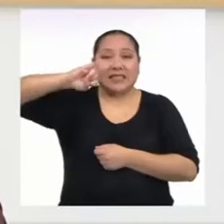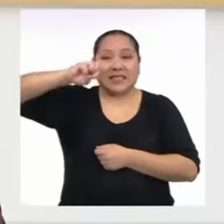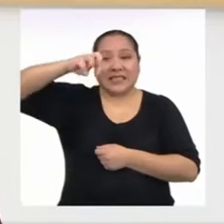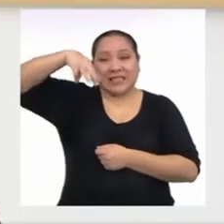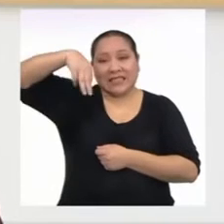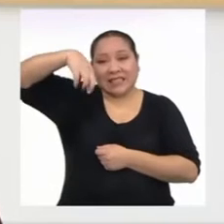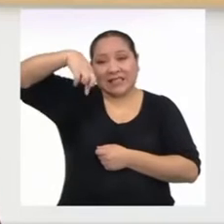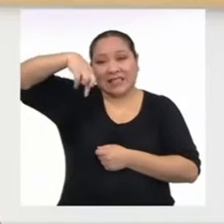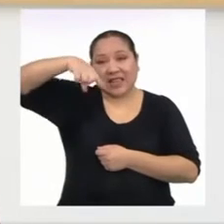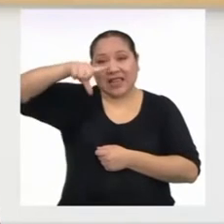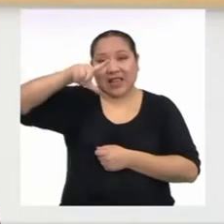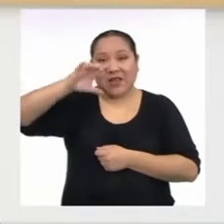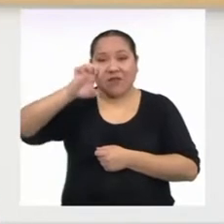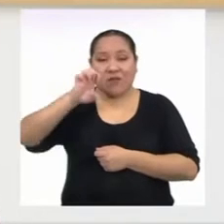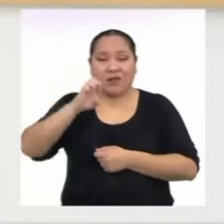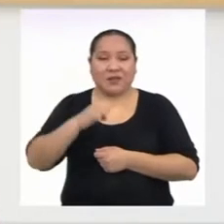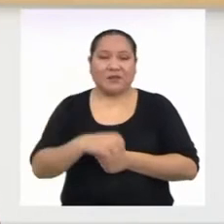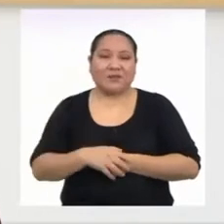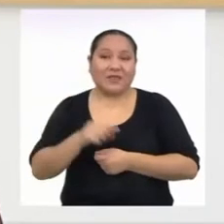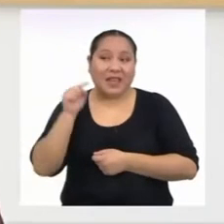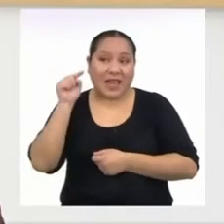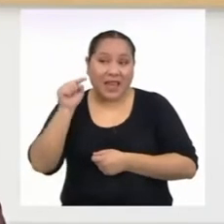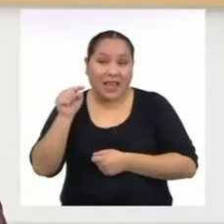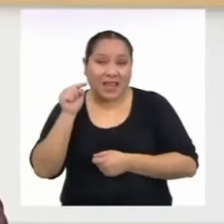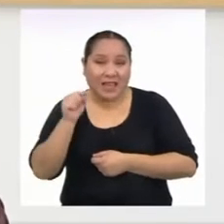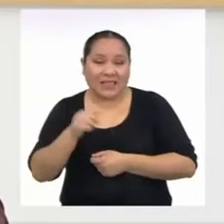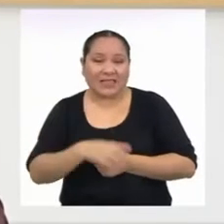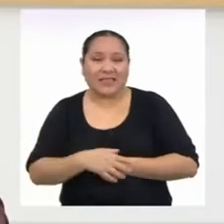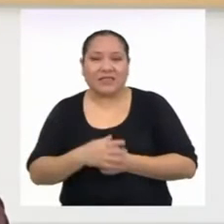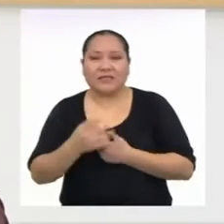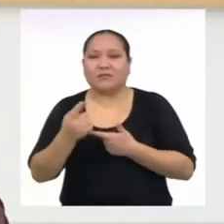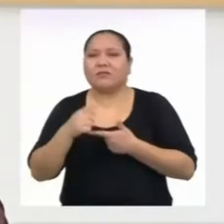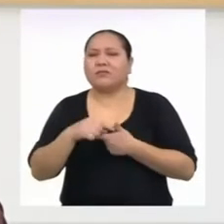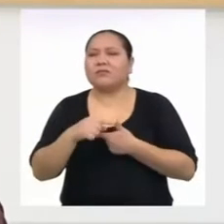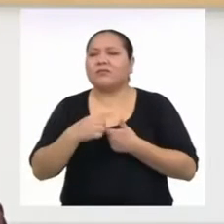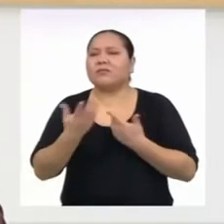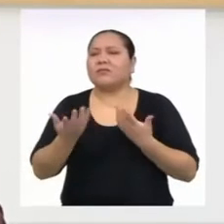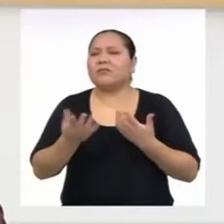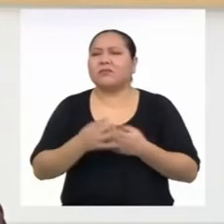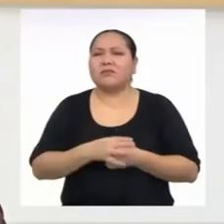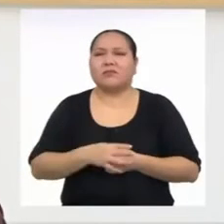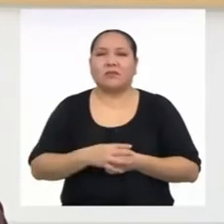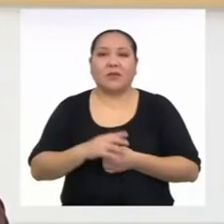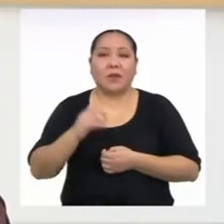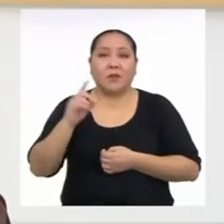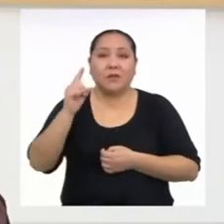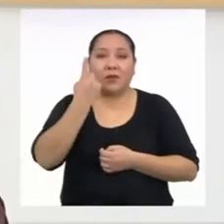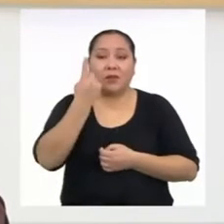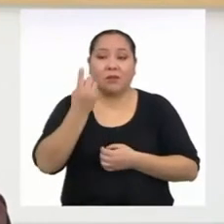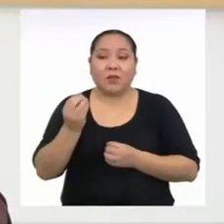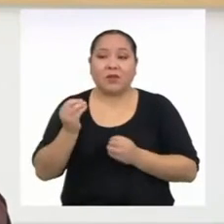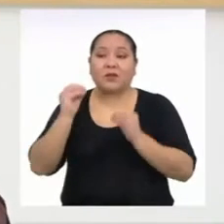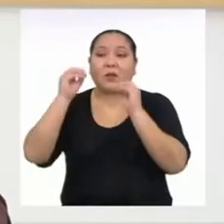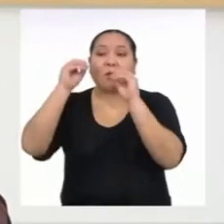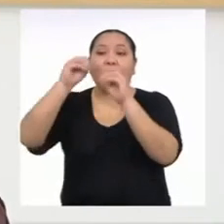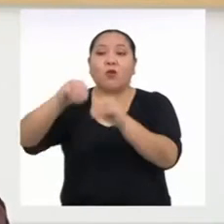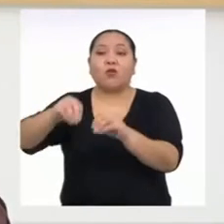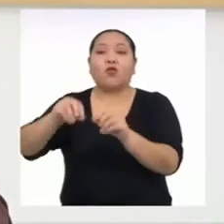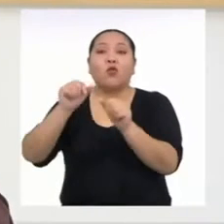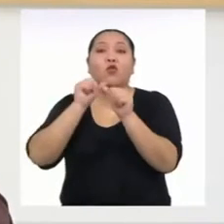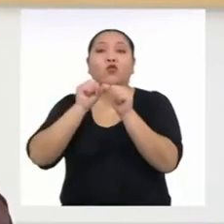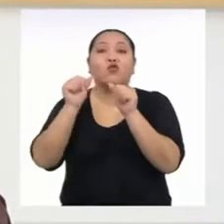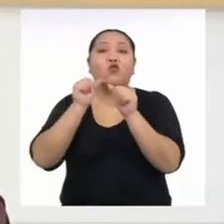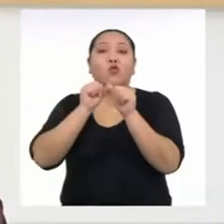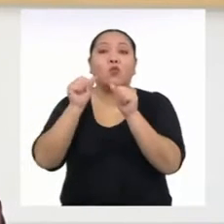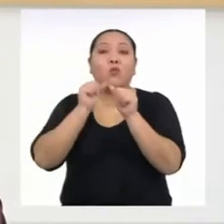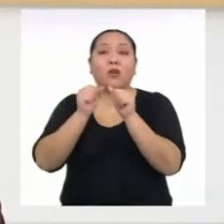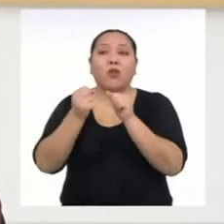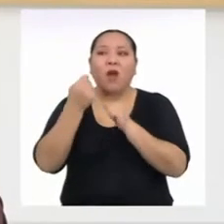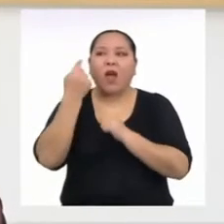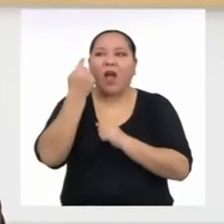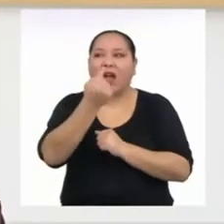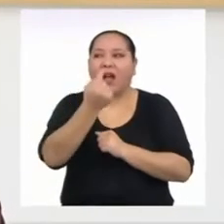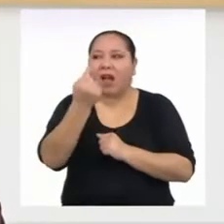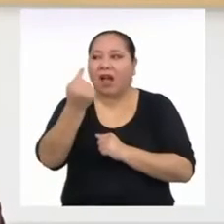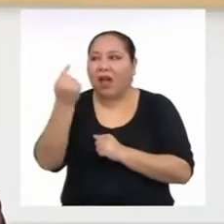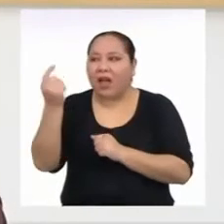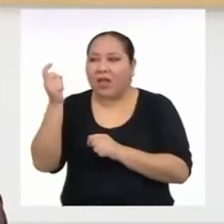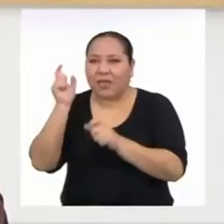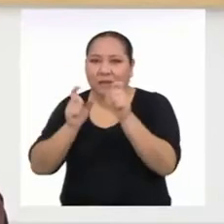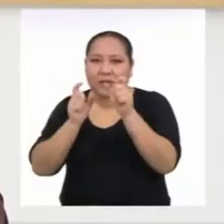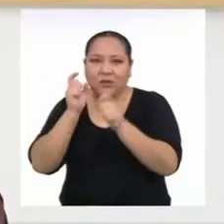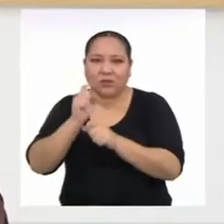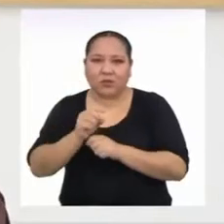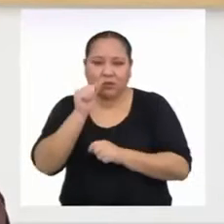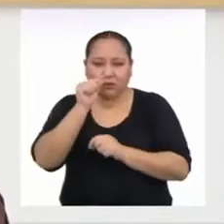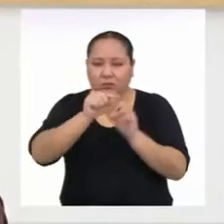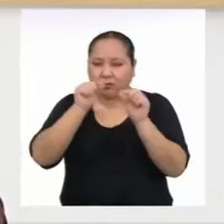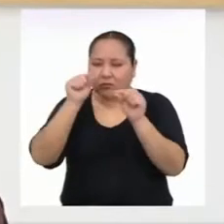Bueno, el muestreo aleatorio simple consiste en, primero, asignar un número a cada individuo de la población. Y